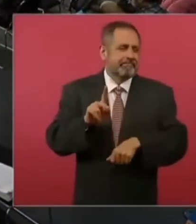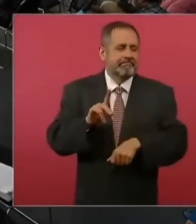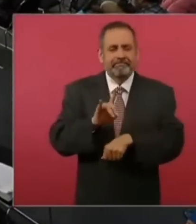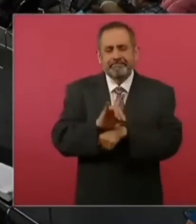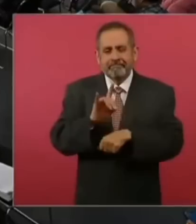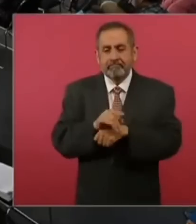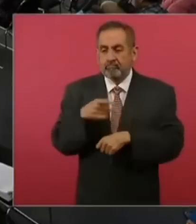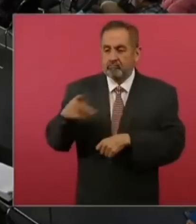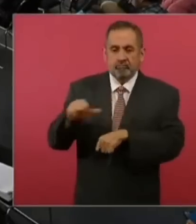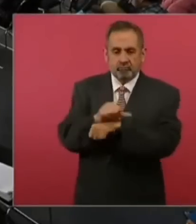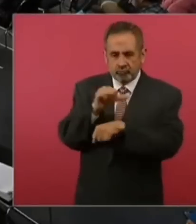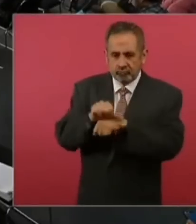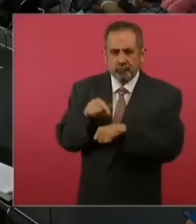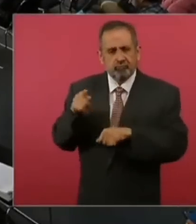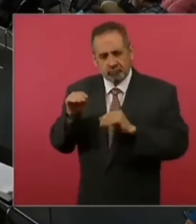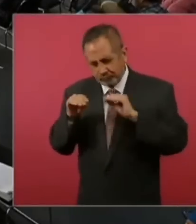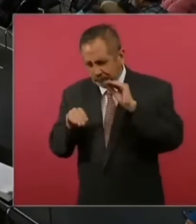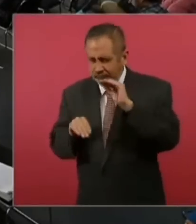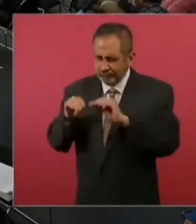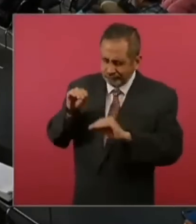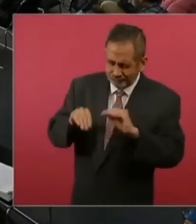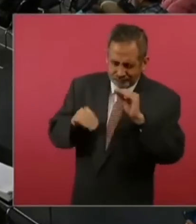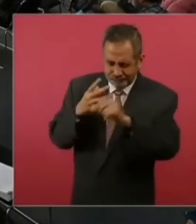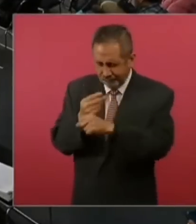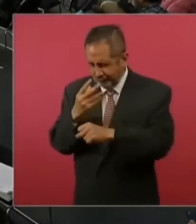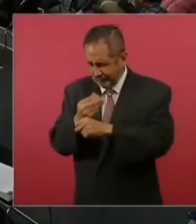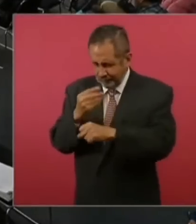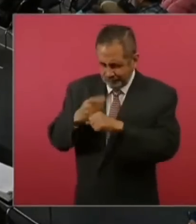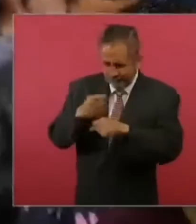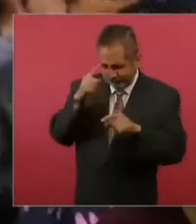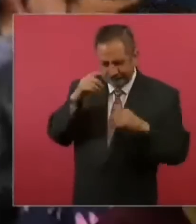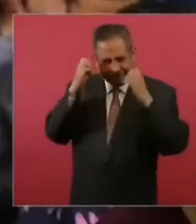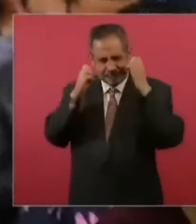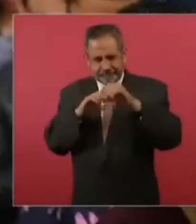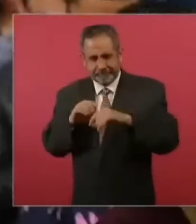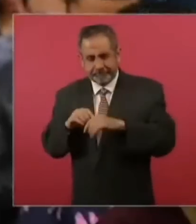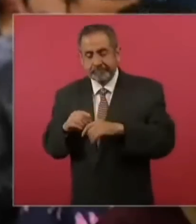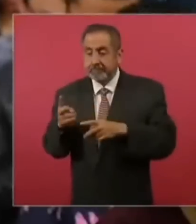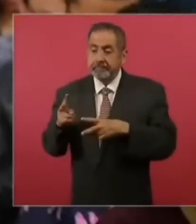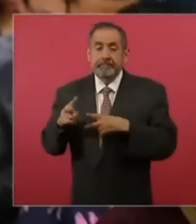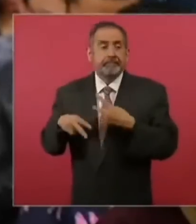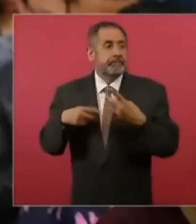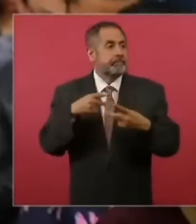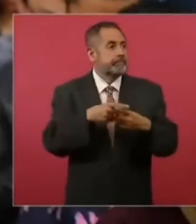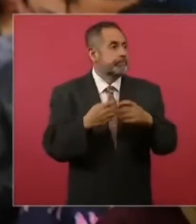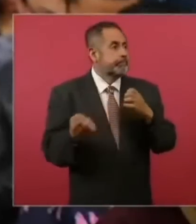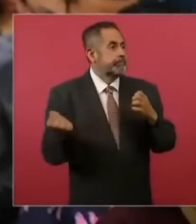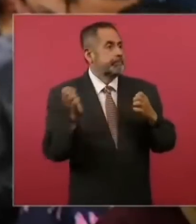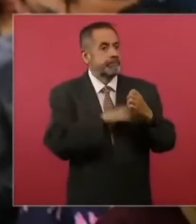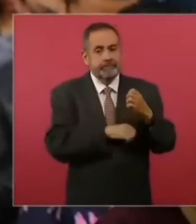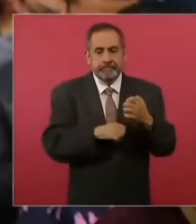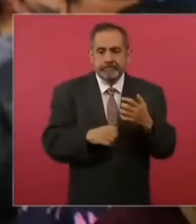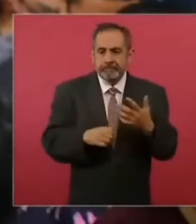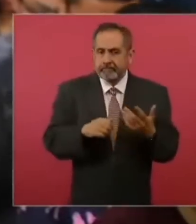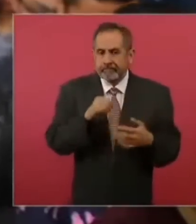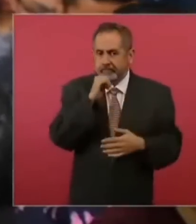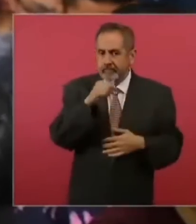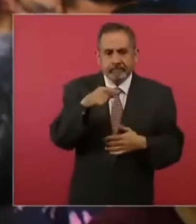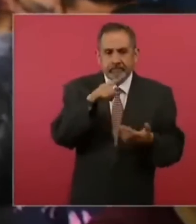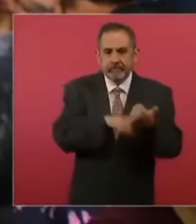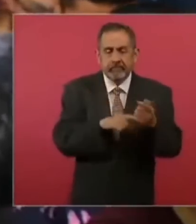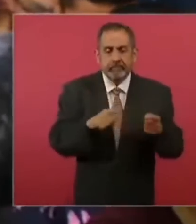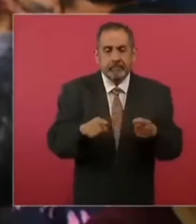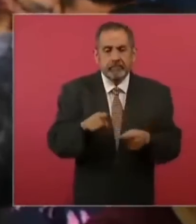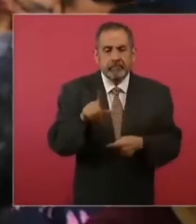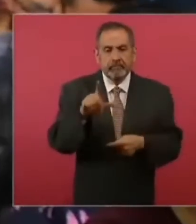Él tenía un coche que poco a poco fue armando para expos. Y resulta que en una plaza comercial en